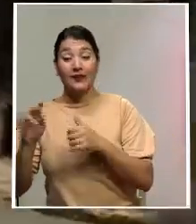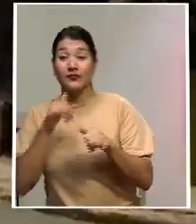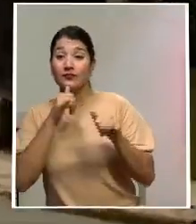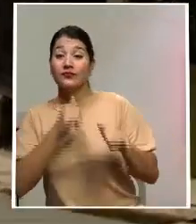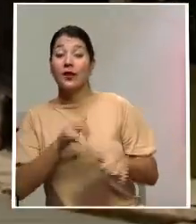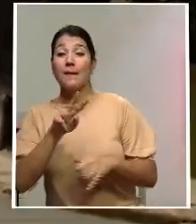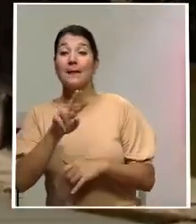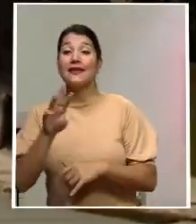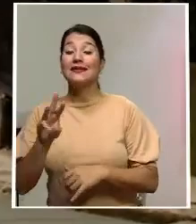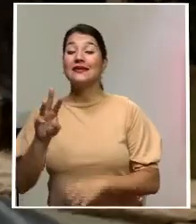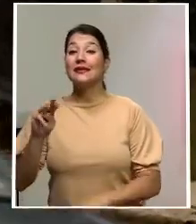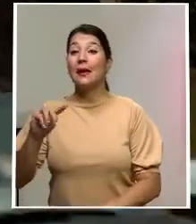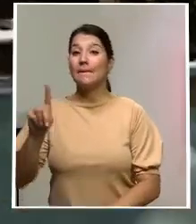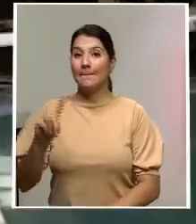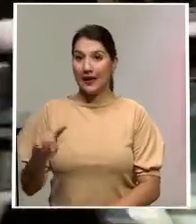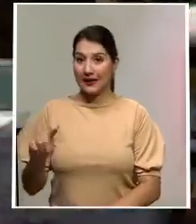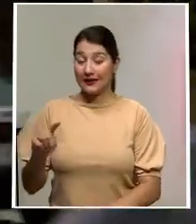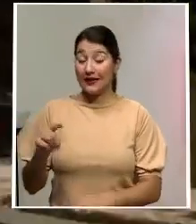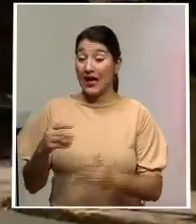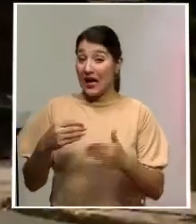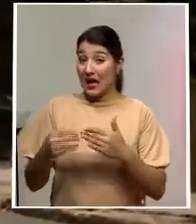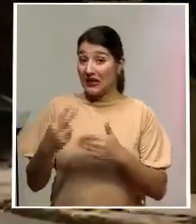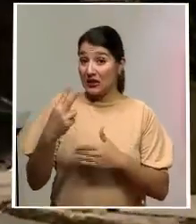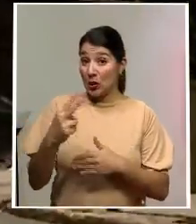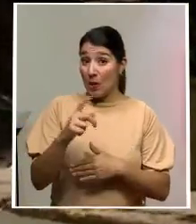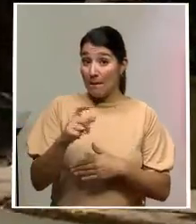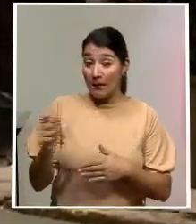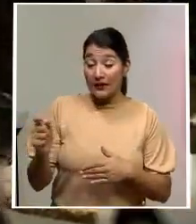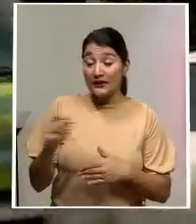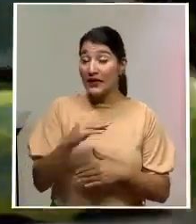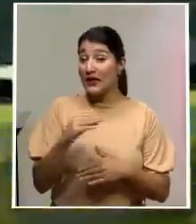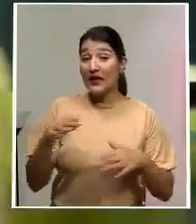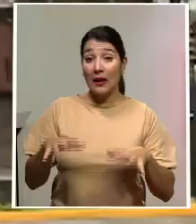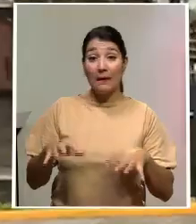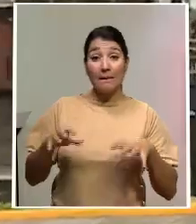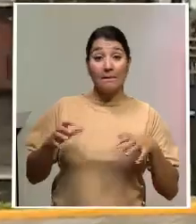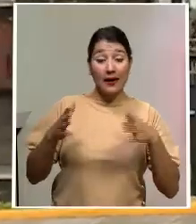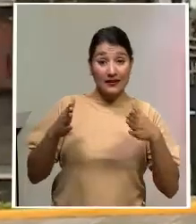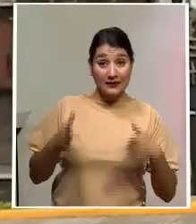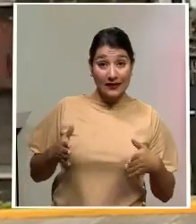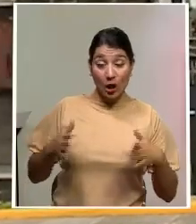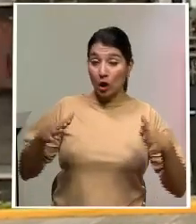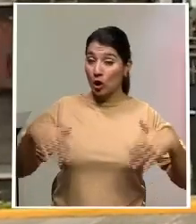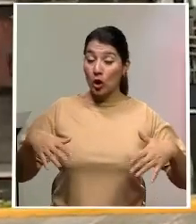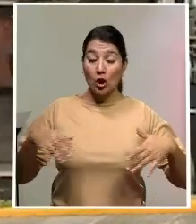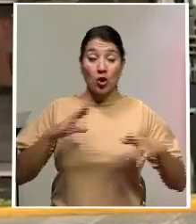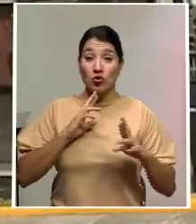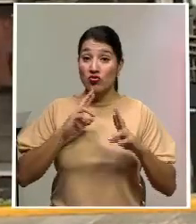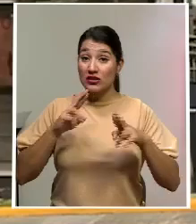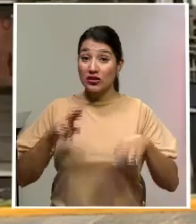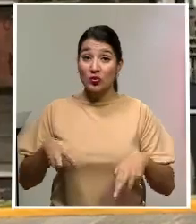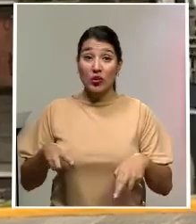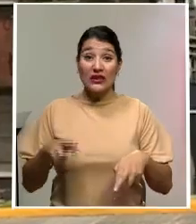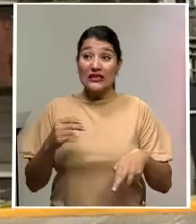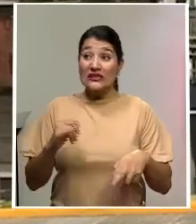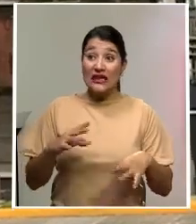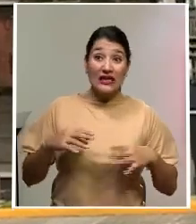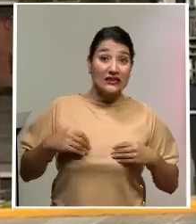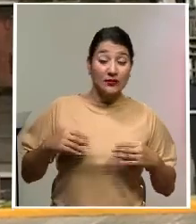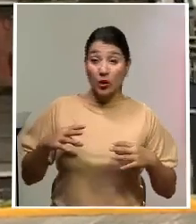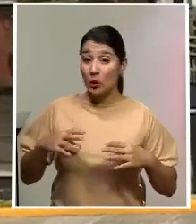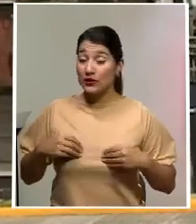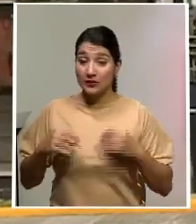abogado del funcionario, casi 2 meses han pasado y aún los magistrados constitucionales no resuelven ni siquiera si se admite la